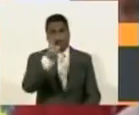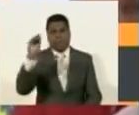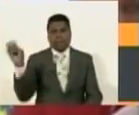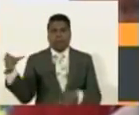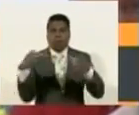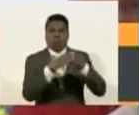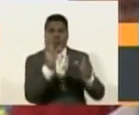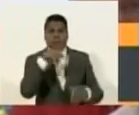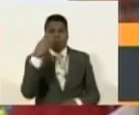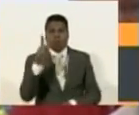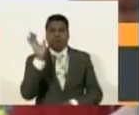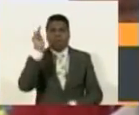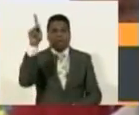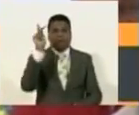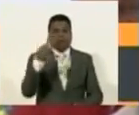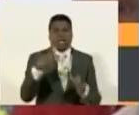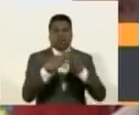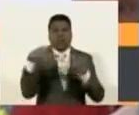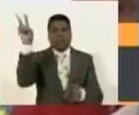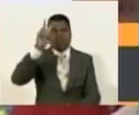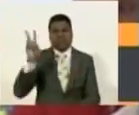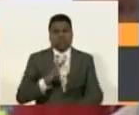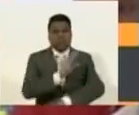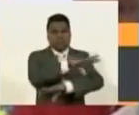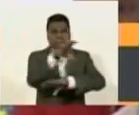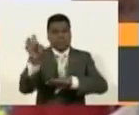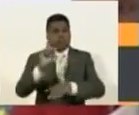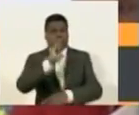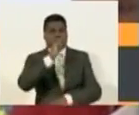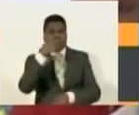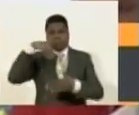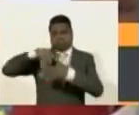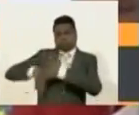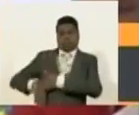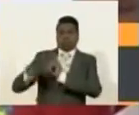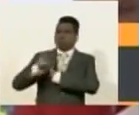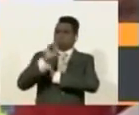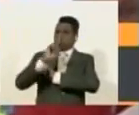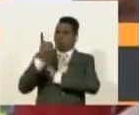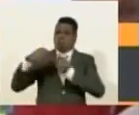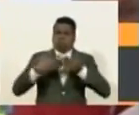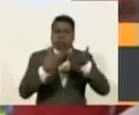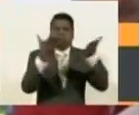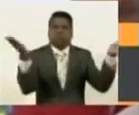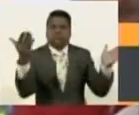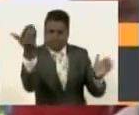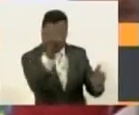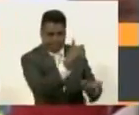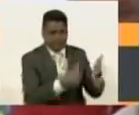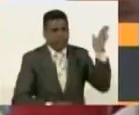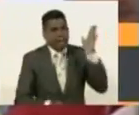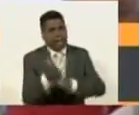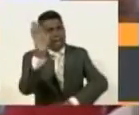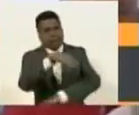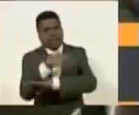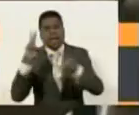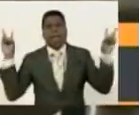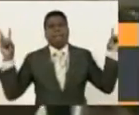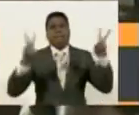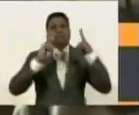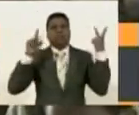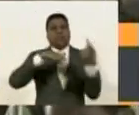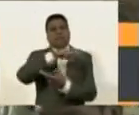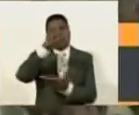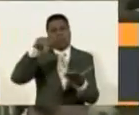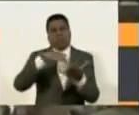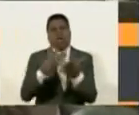equipos políticos parroquiales en toda Venezuela, no es para guardarse esto. Y es decirle, vámonos para la calle, vámonos para la batalla y a la victoria